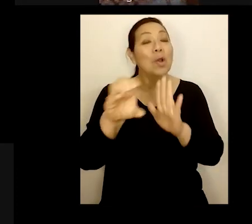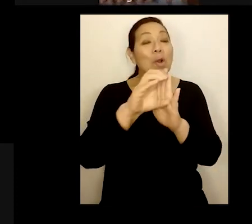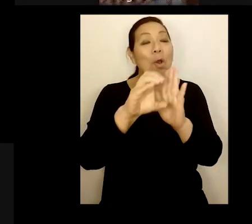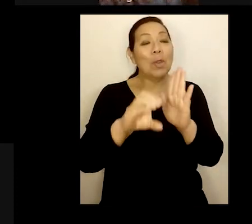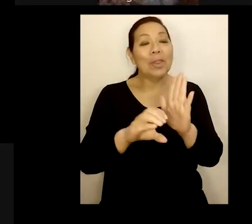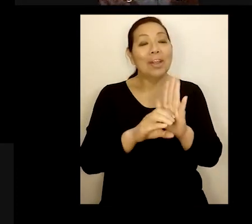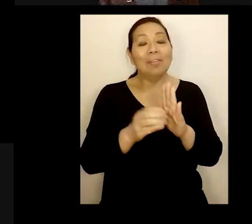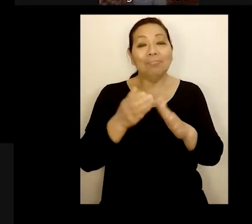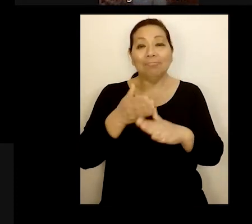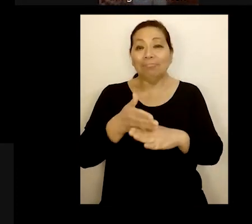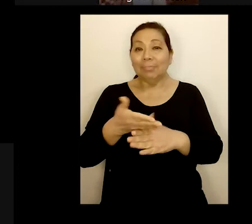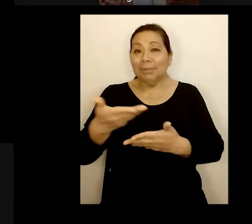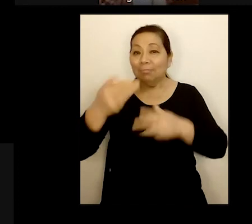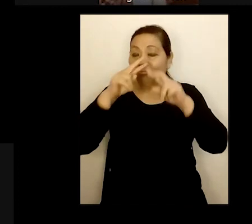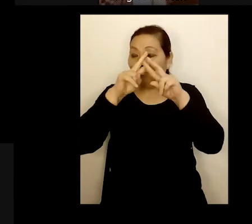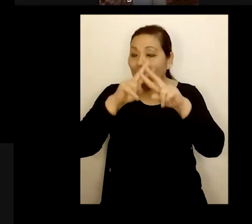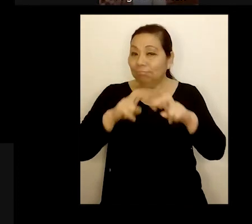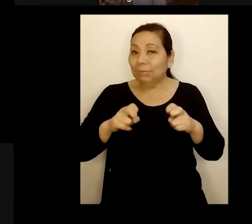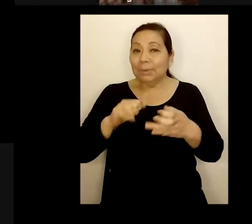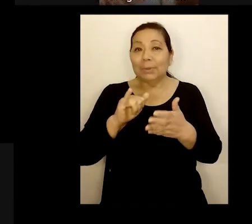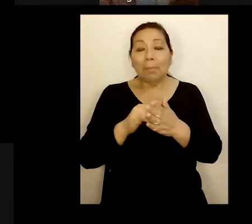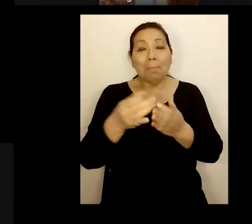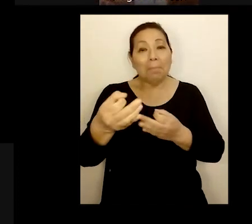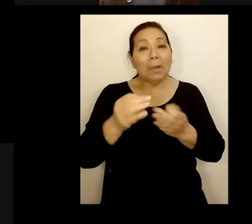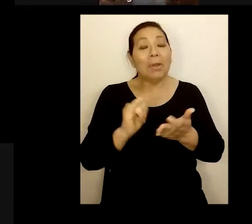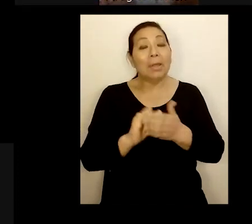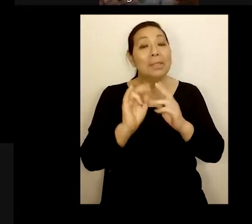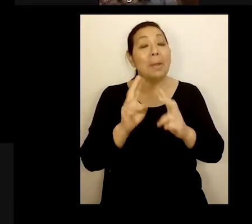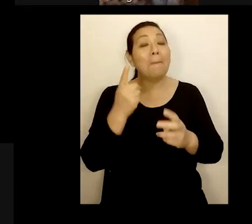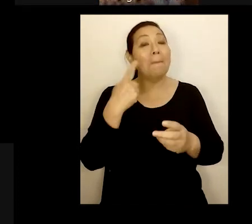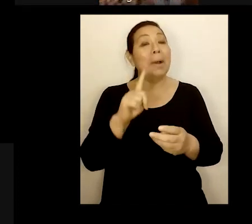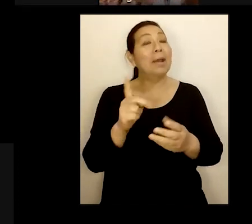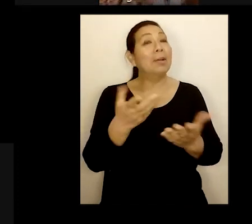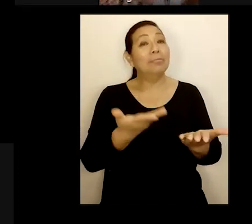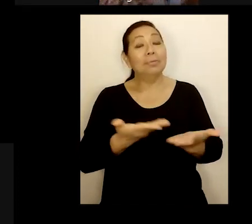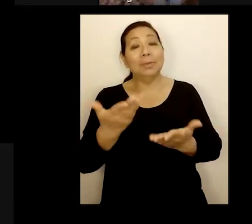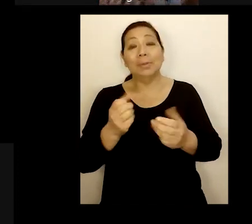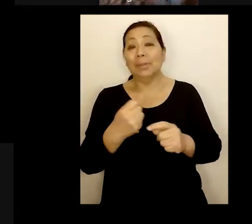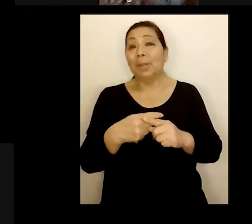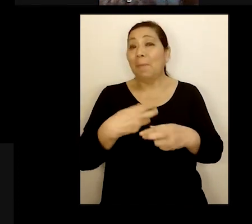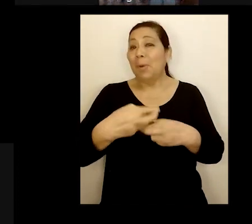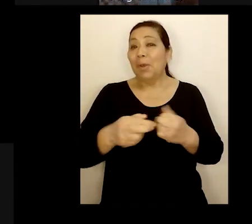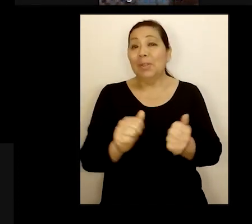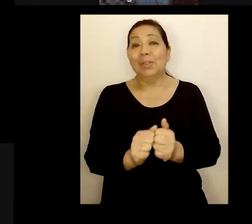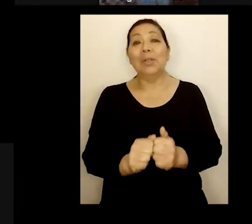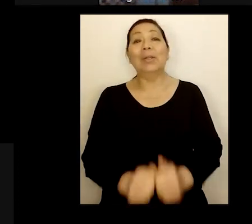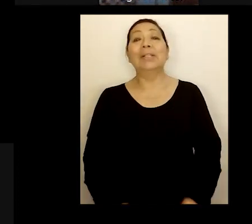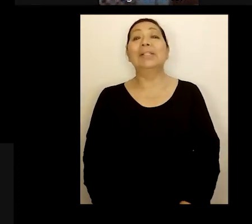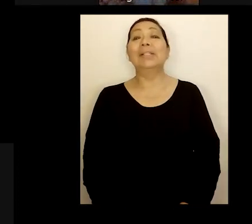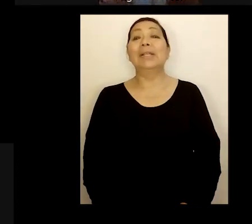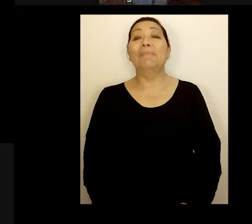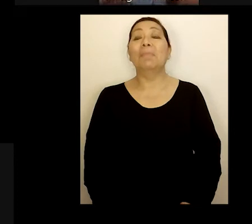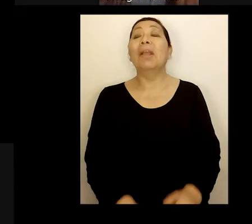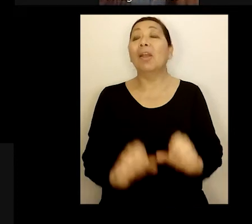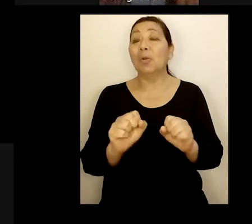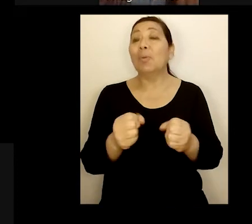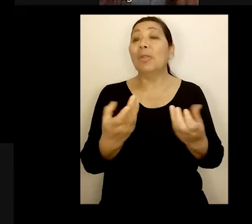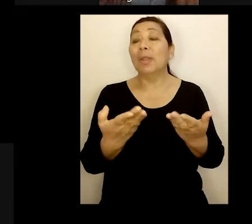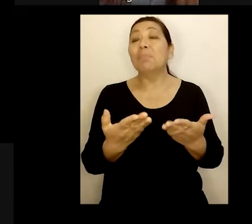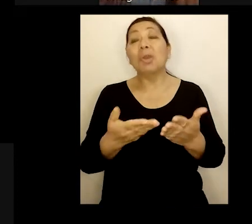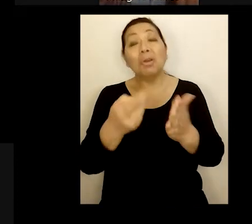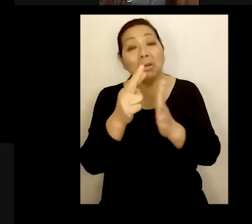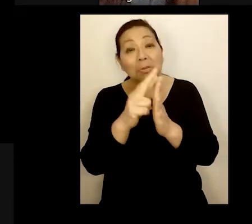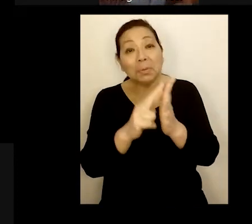constitucional ingrese a examinar aquellos presupuestos que sirvieron para desestimar la excepción de improcedencia de la acción. Así también como